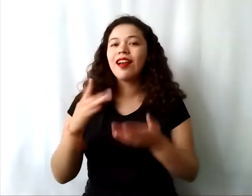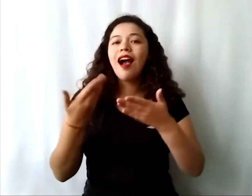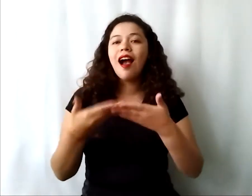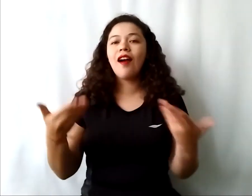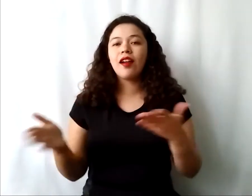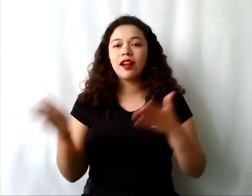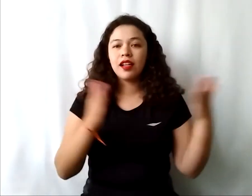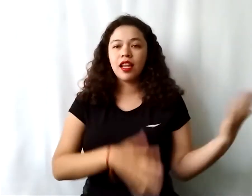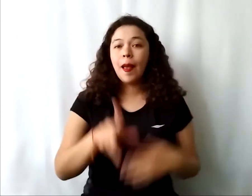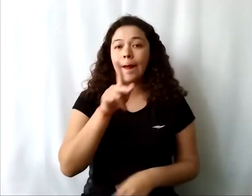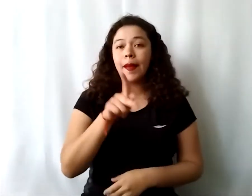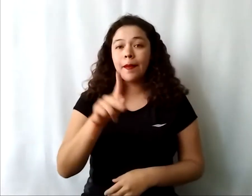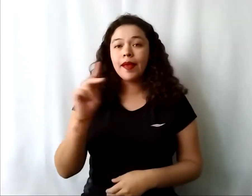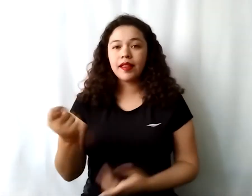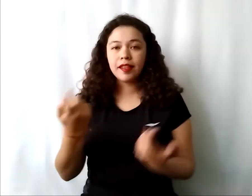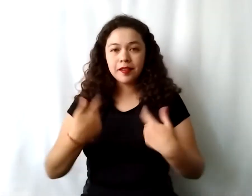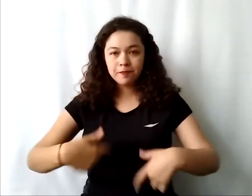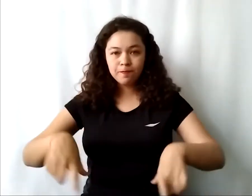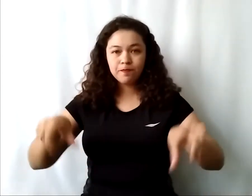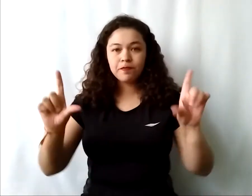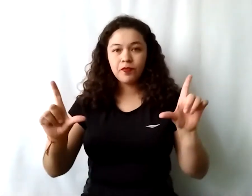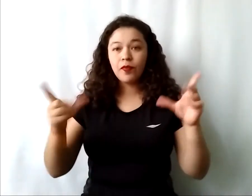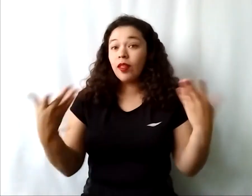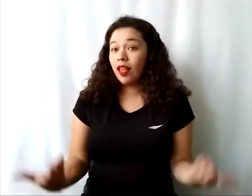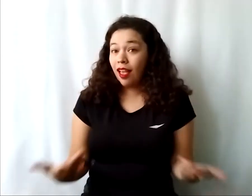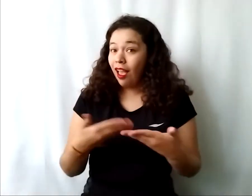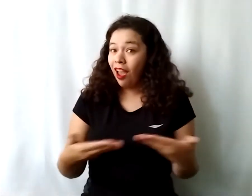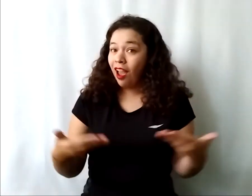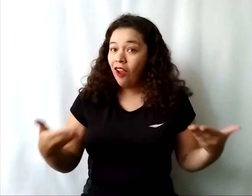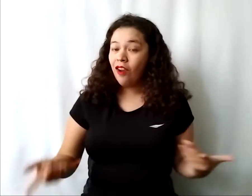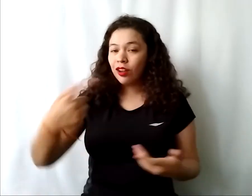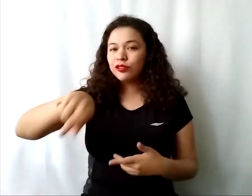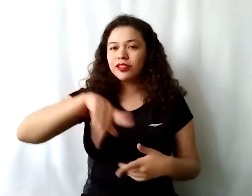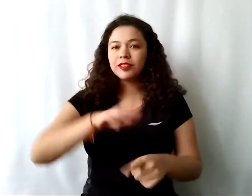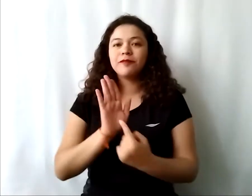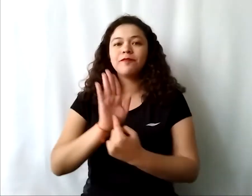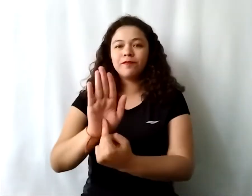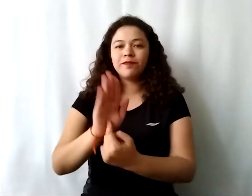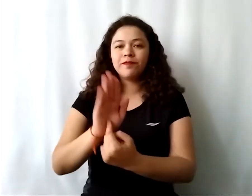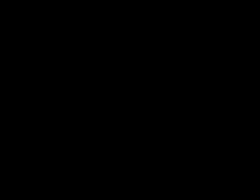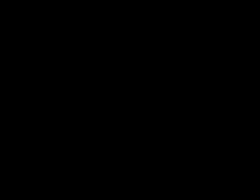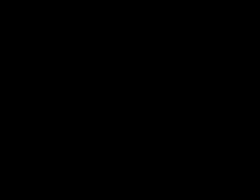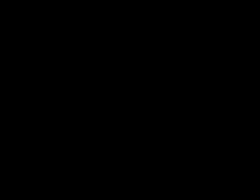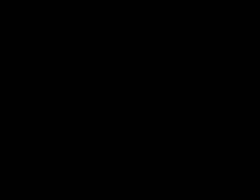la presentación de lo que traigo planteado para ustedes.